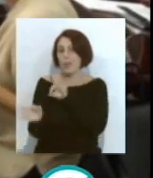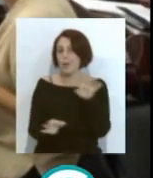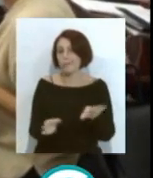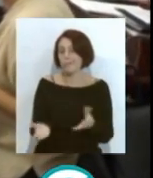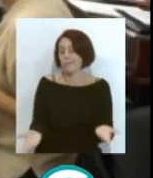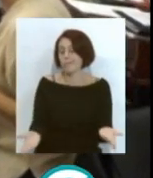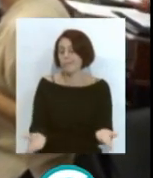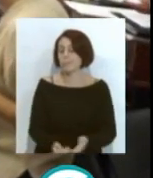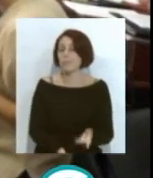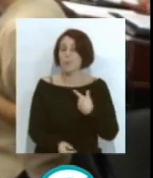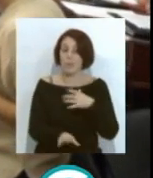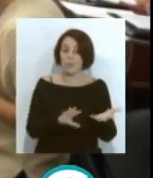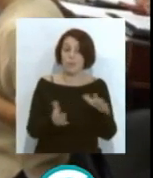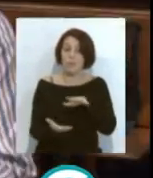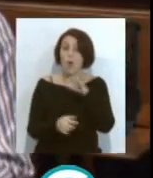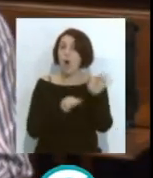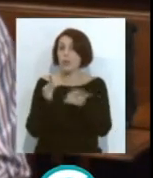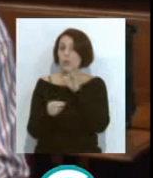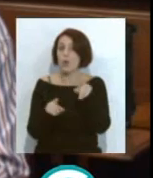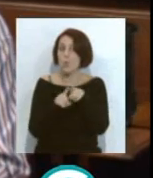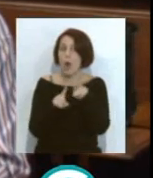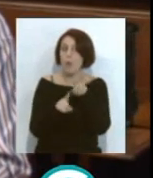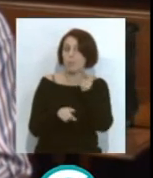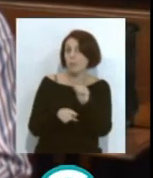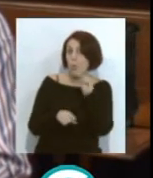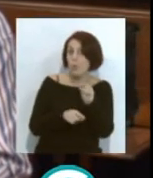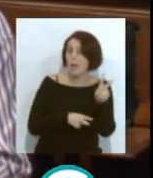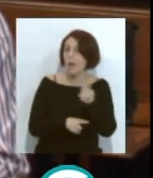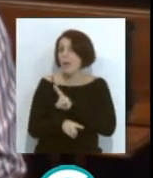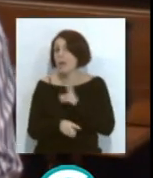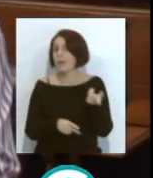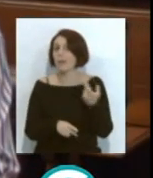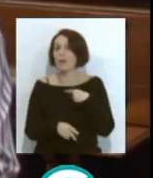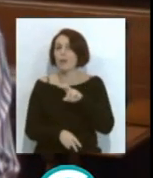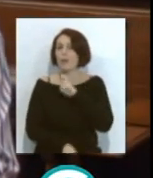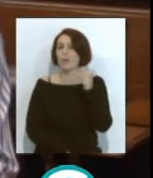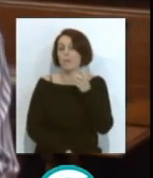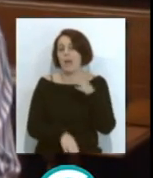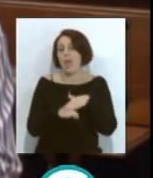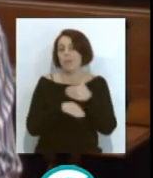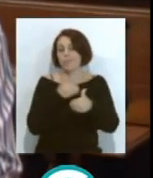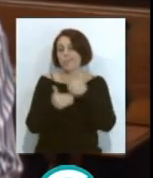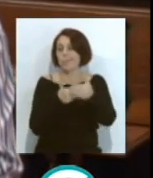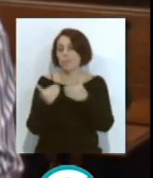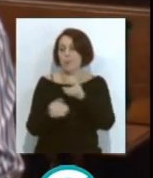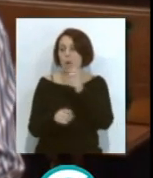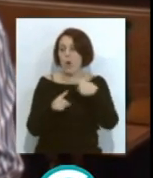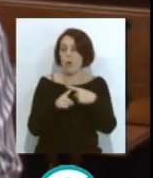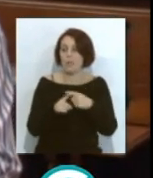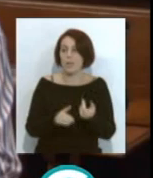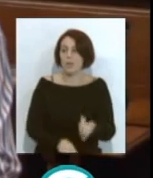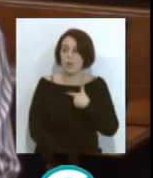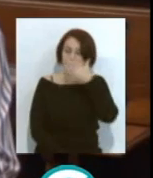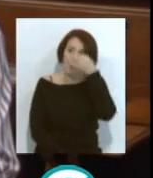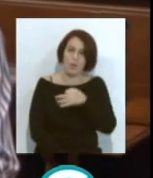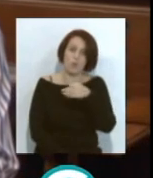y convertirlo en un órgano a lo mejor consultivo, en fin, como pueden ser otro tipo de asociaciones y demás, ¿no? Que yo creo que en eso es lo que tiene que